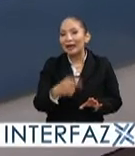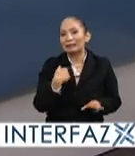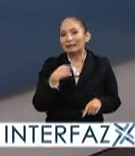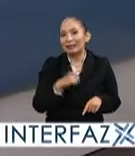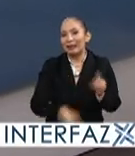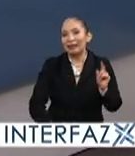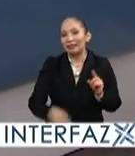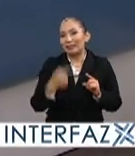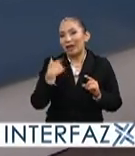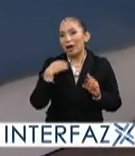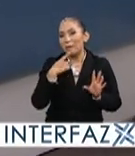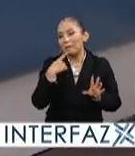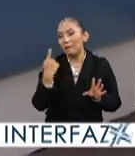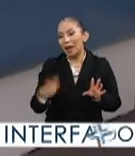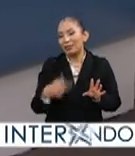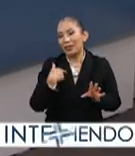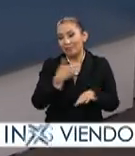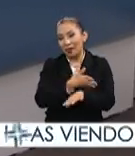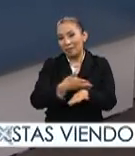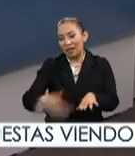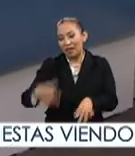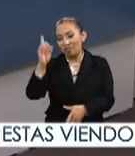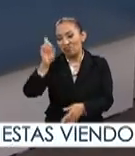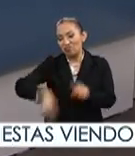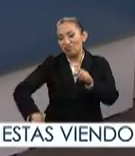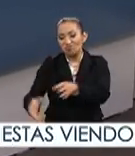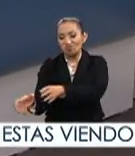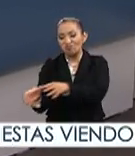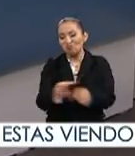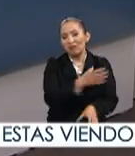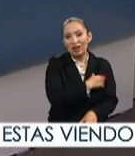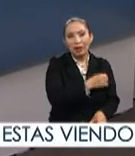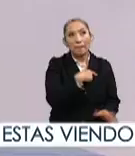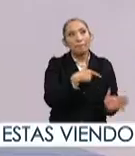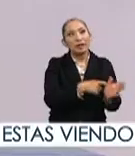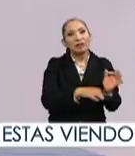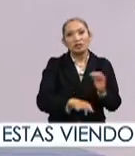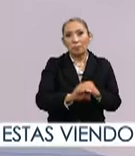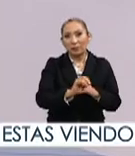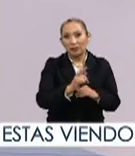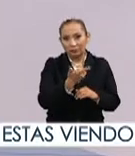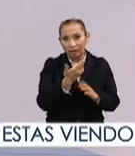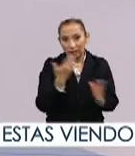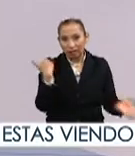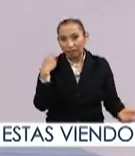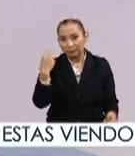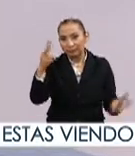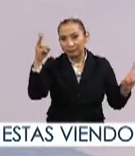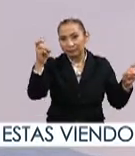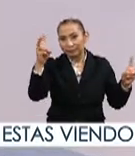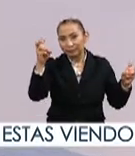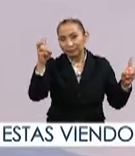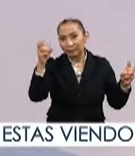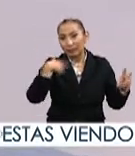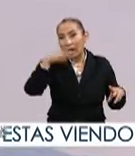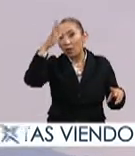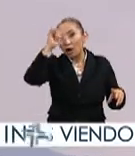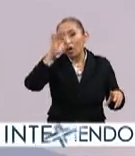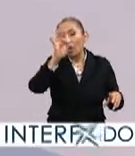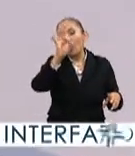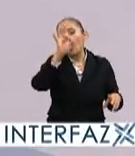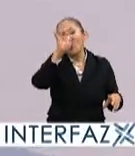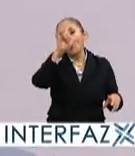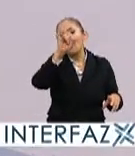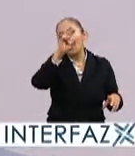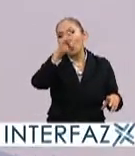inhibe este mecanismo que está vigente desde 1997, lo que se denomina el Acuerdo Flores,